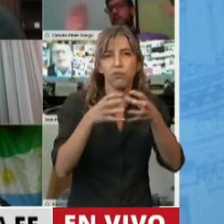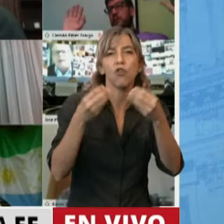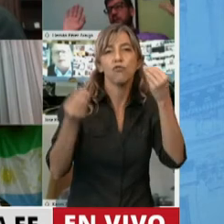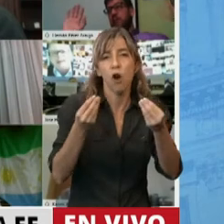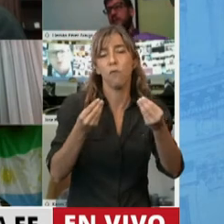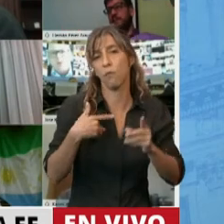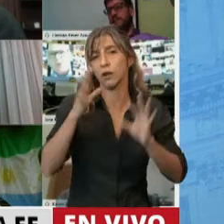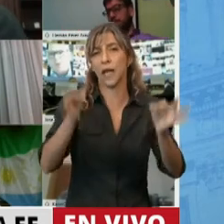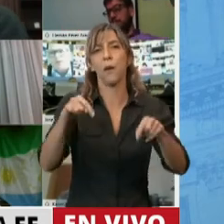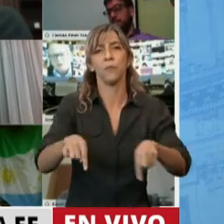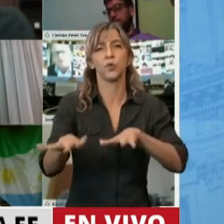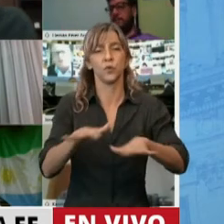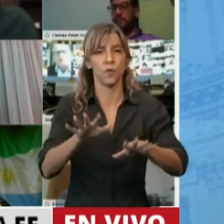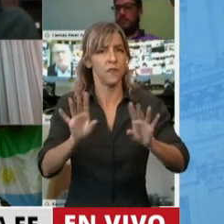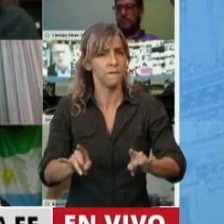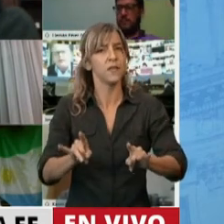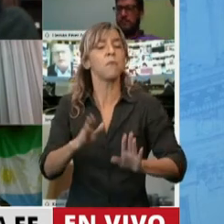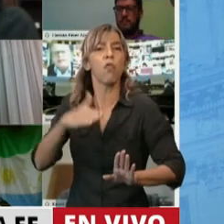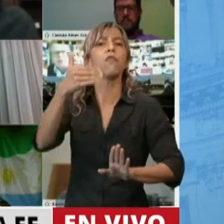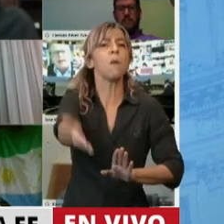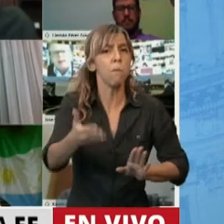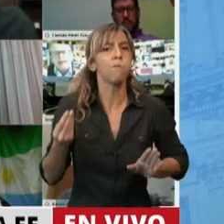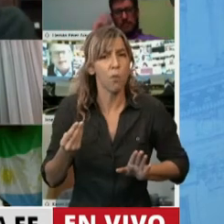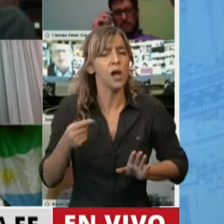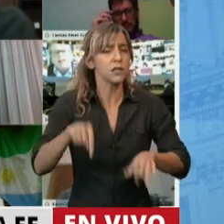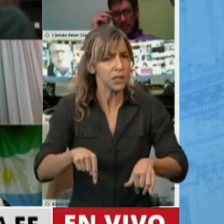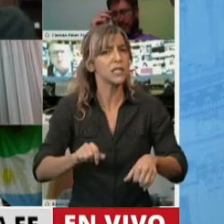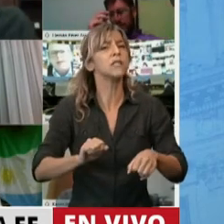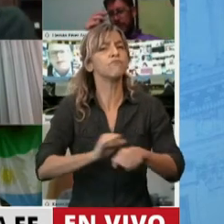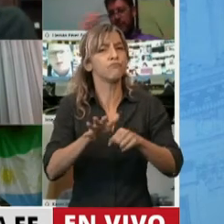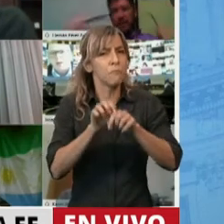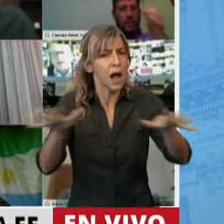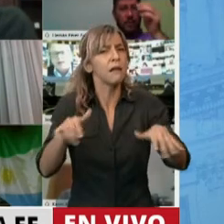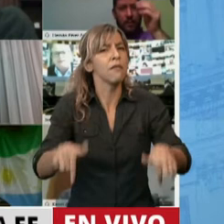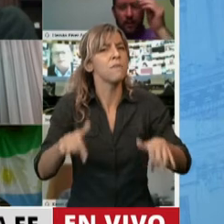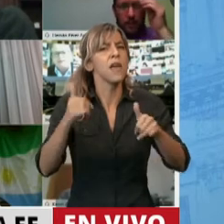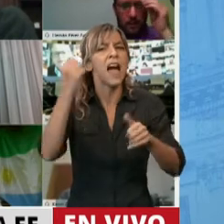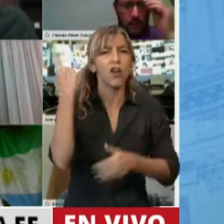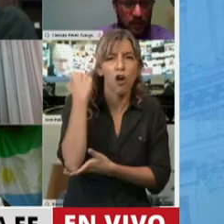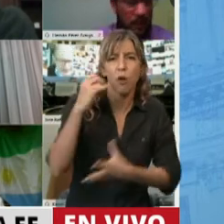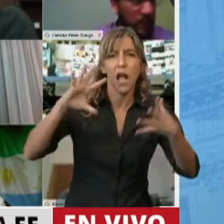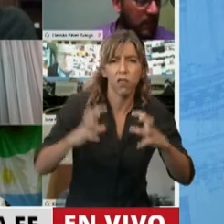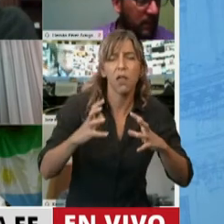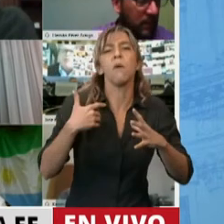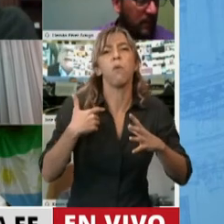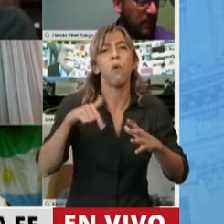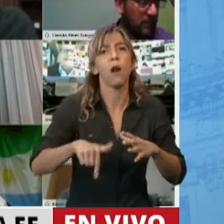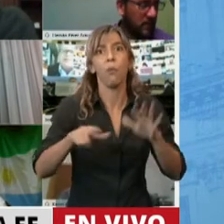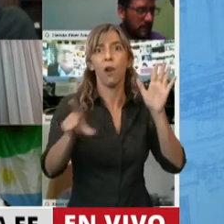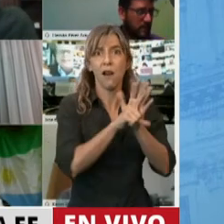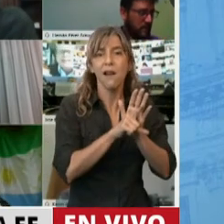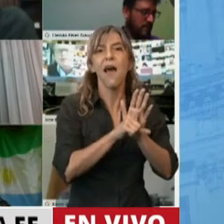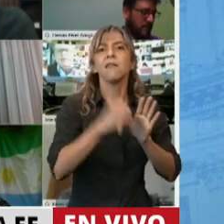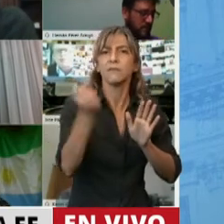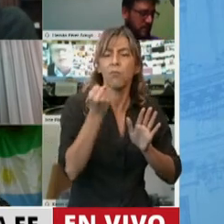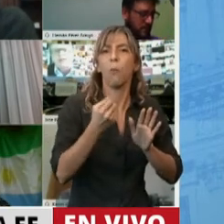etapa que estamos viviendo entre todos, en la etapa de la pandemia y de la dificultad económica. Esta ley es muy importante y estoy